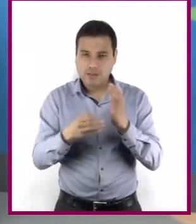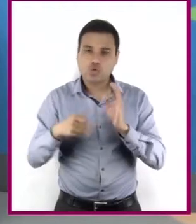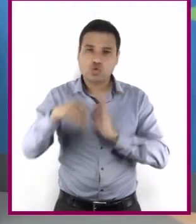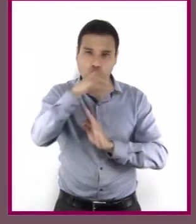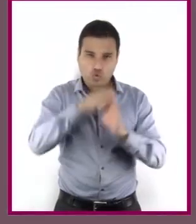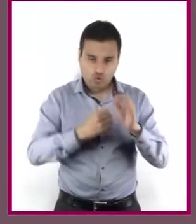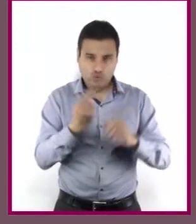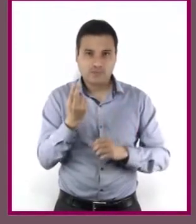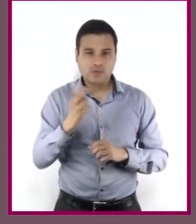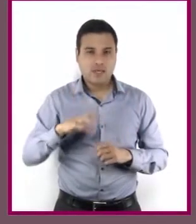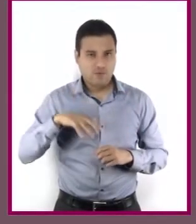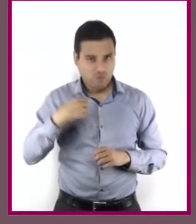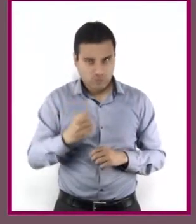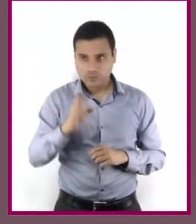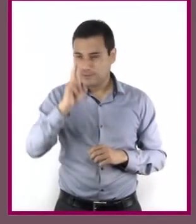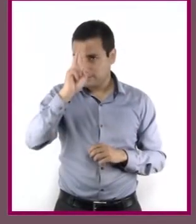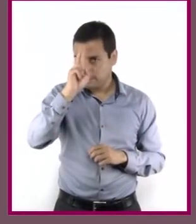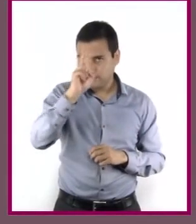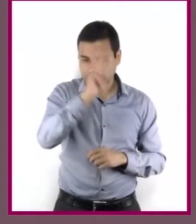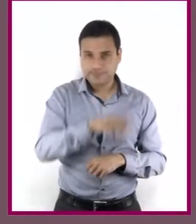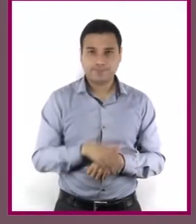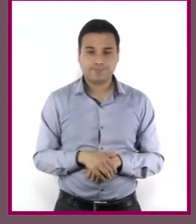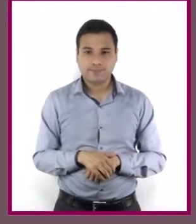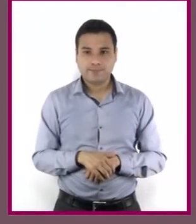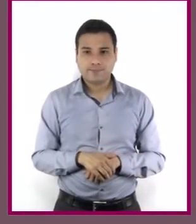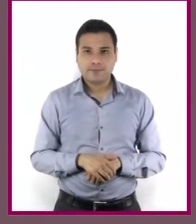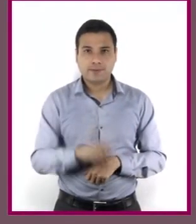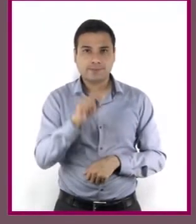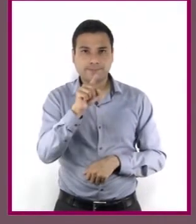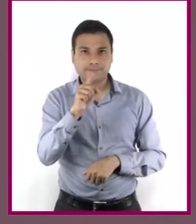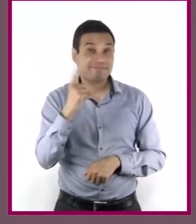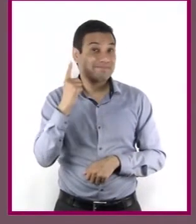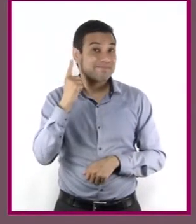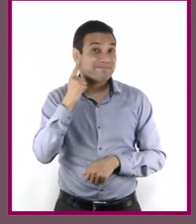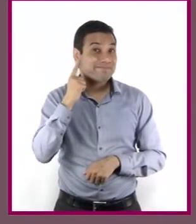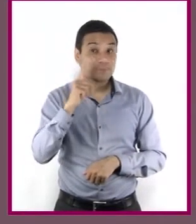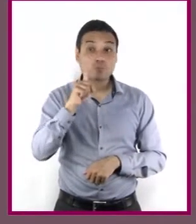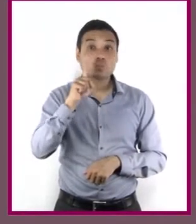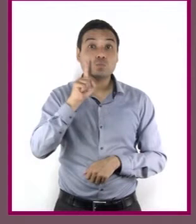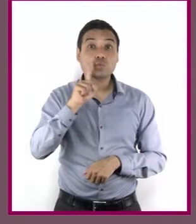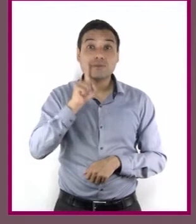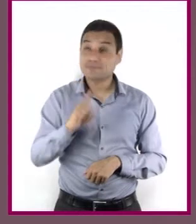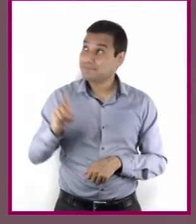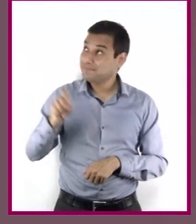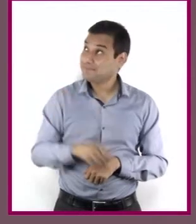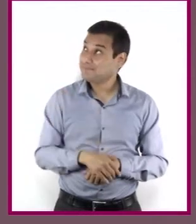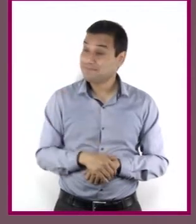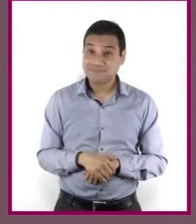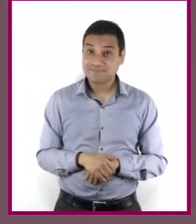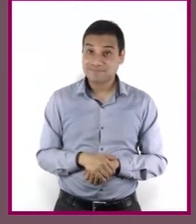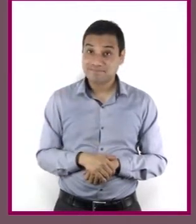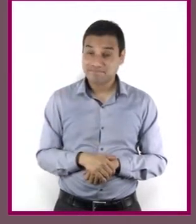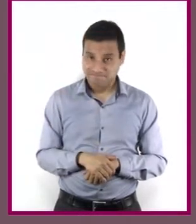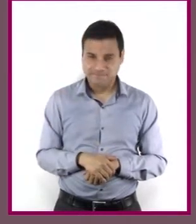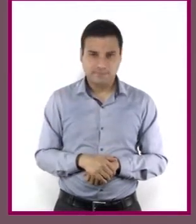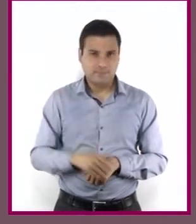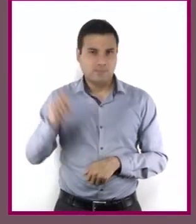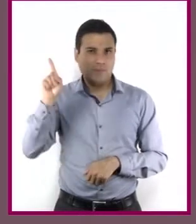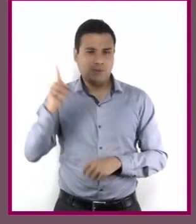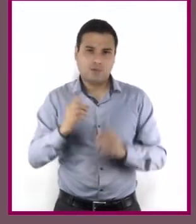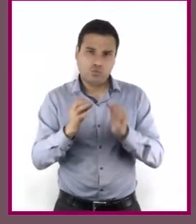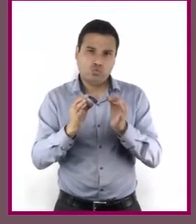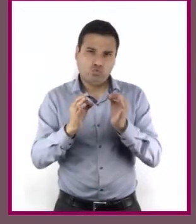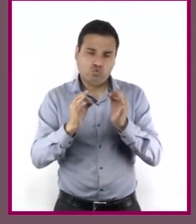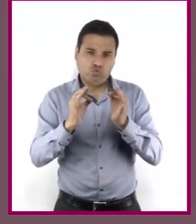y todos. ¿Han escuchado hablar de Rigoberta Menchú? Es una activista y defensora de la